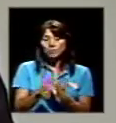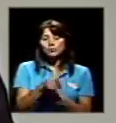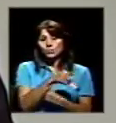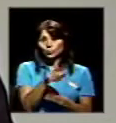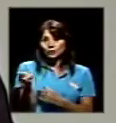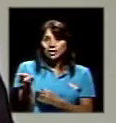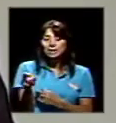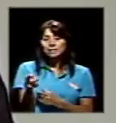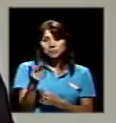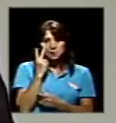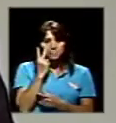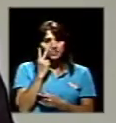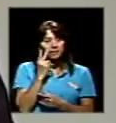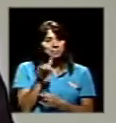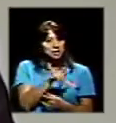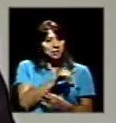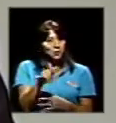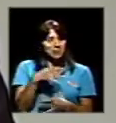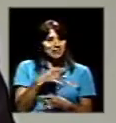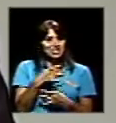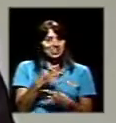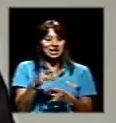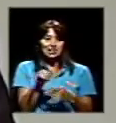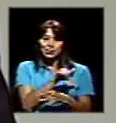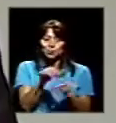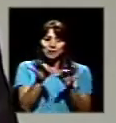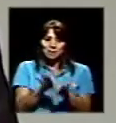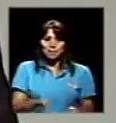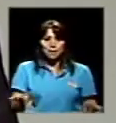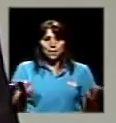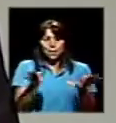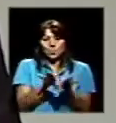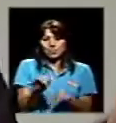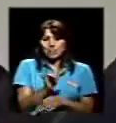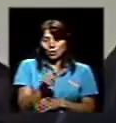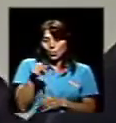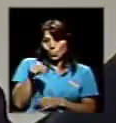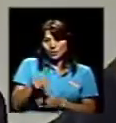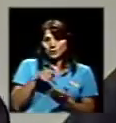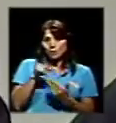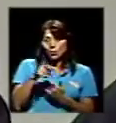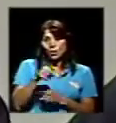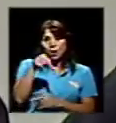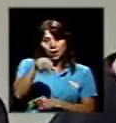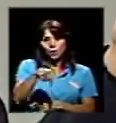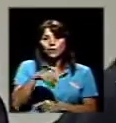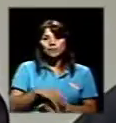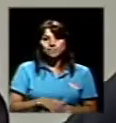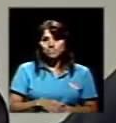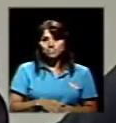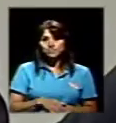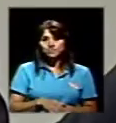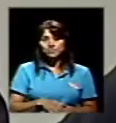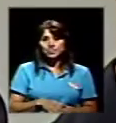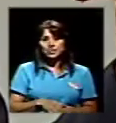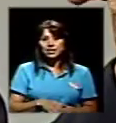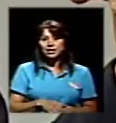tan interesante e importante como el que hemos tenido hoy.